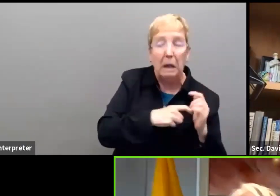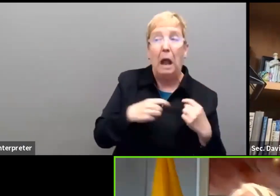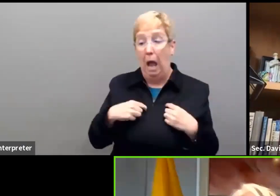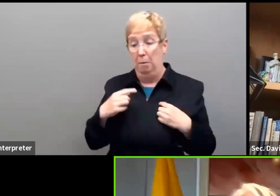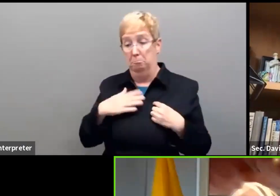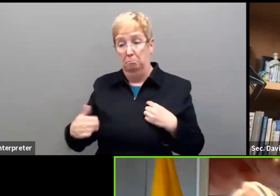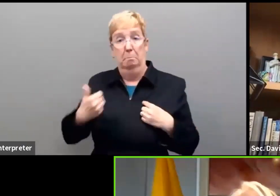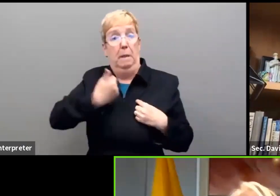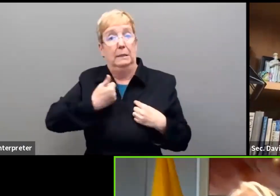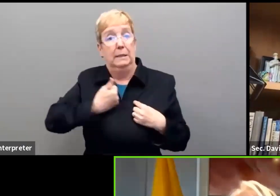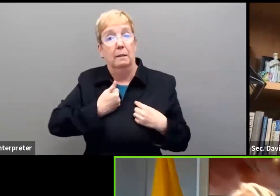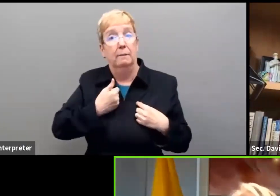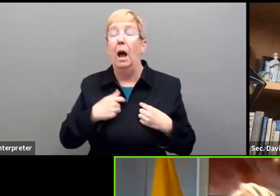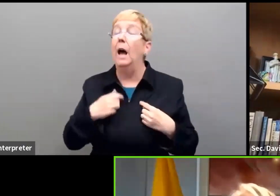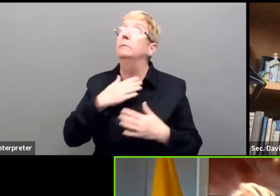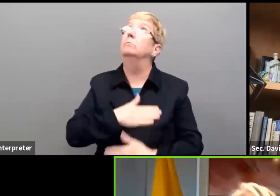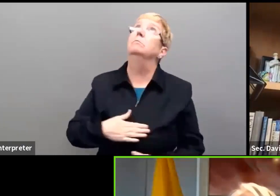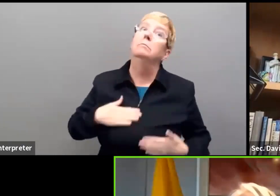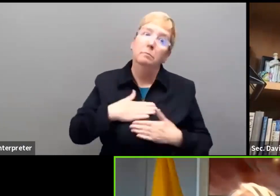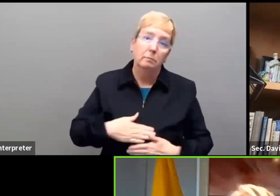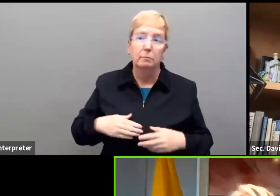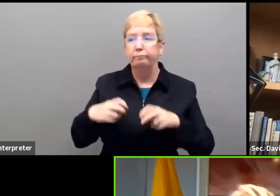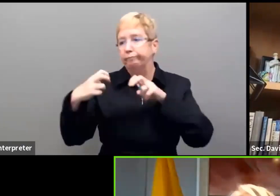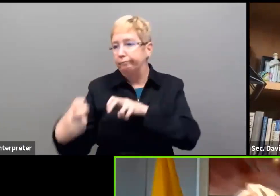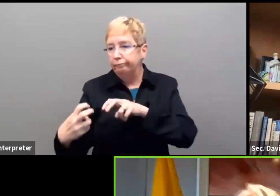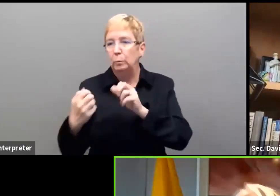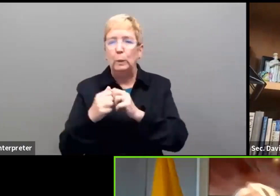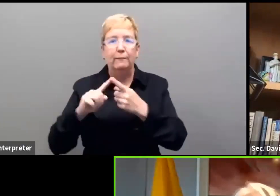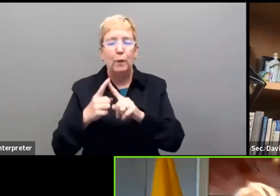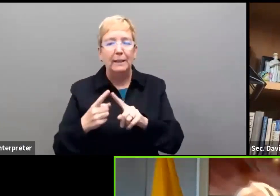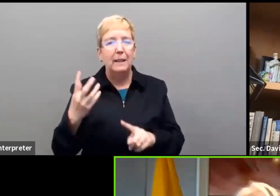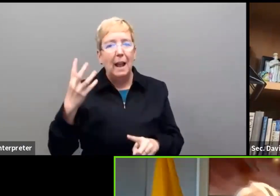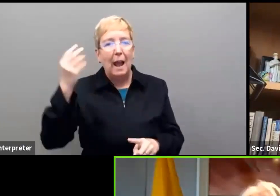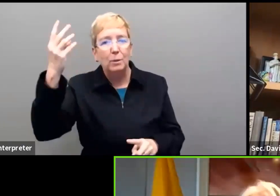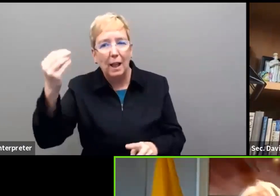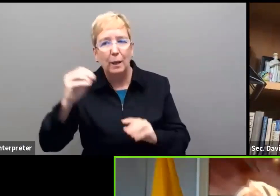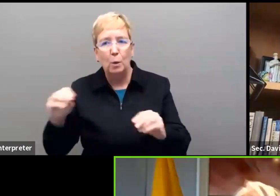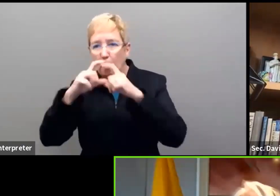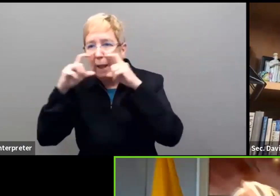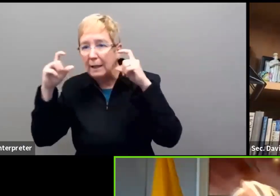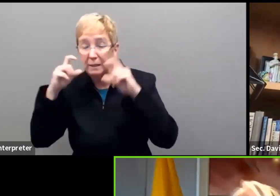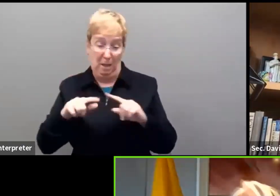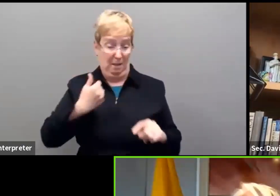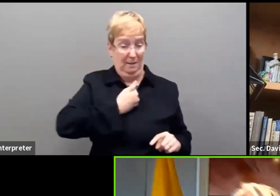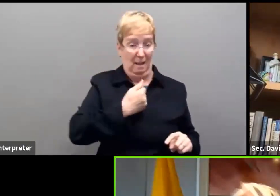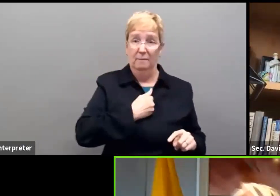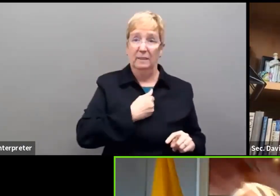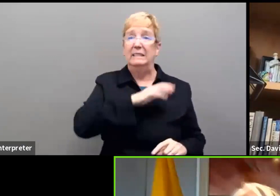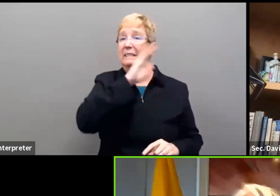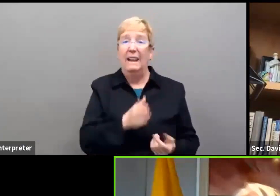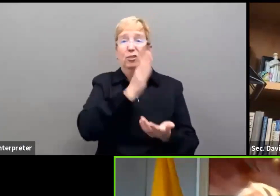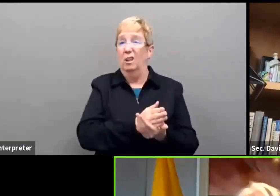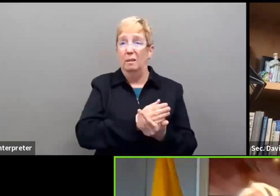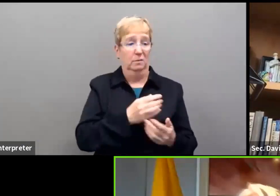válido, hacer válido el decreto, y para otras cuestiones de capacidad que no tiene nada que ver con el